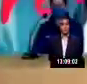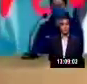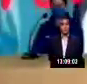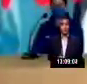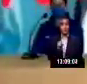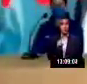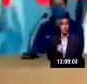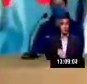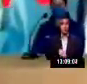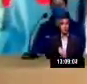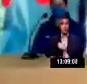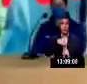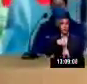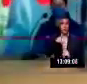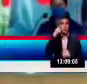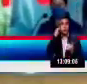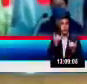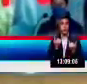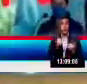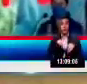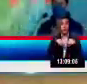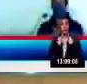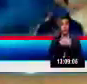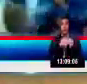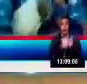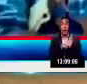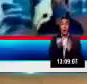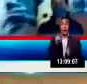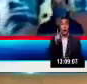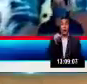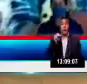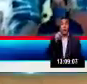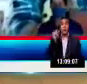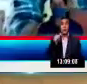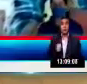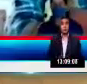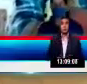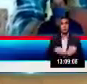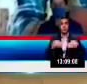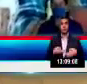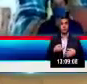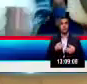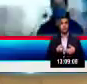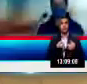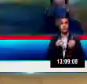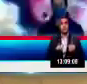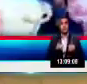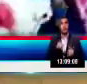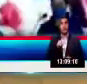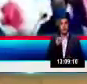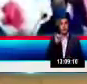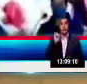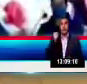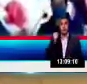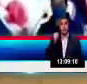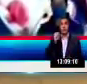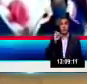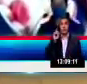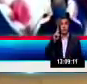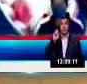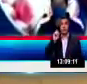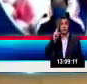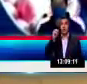Una prioridad para otro. El movimiento Avanza lanzó oficialmente la precandidatura presidencial de Isidro Romero